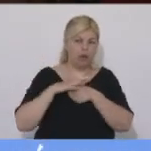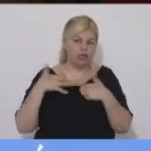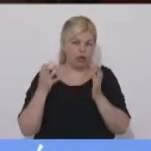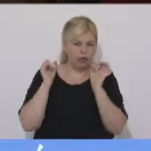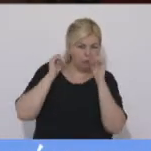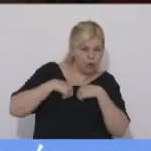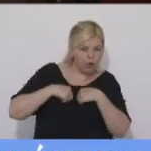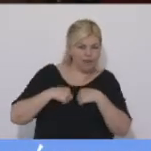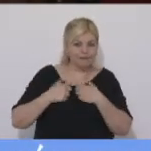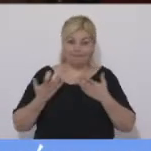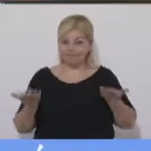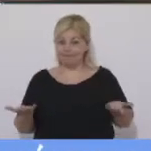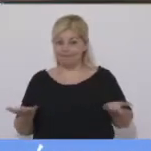gracias señor pérez